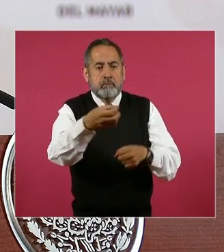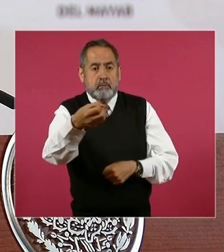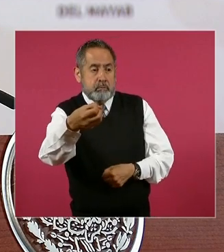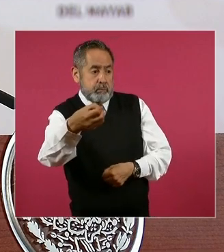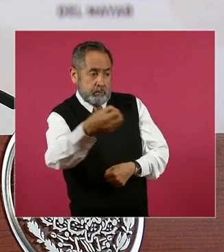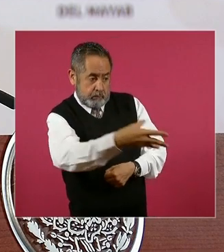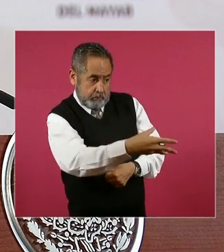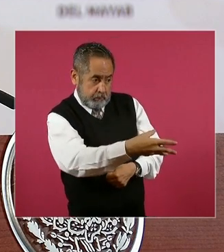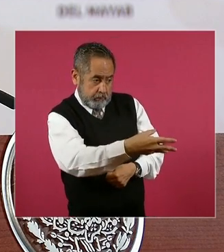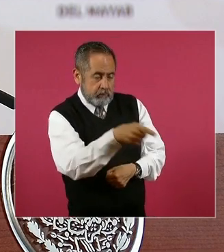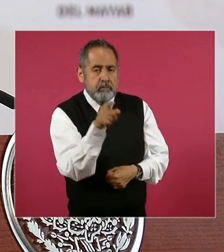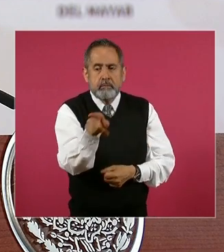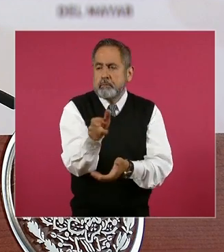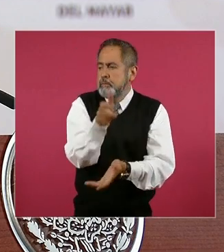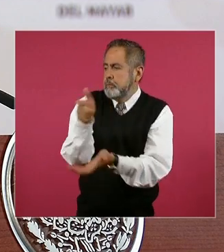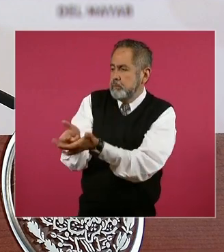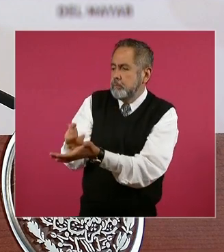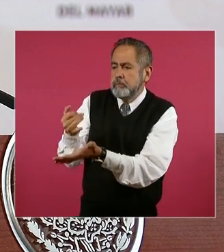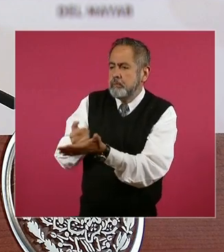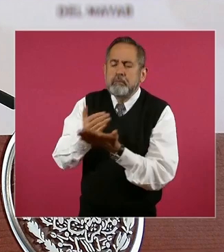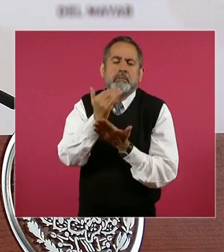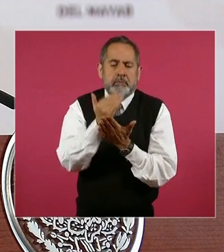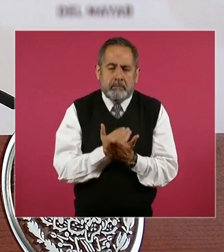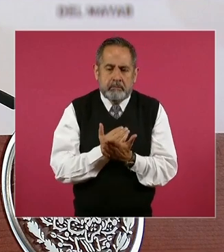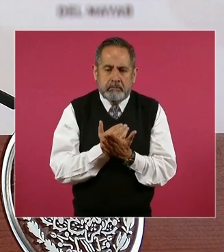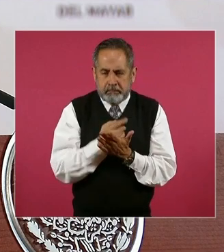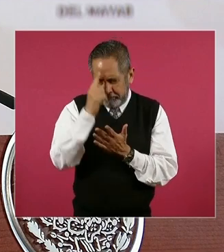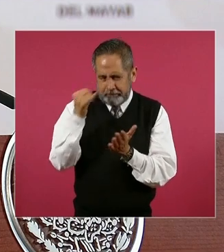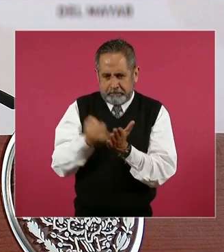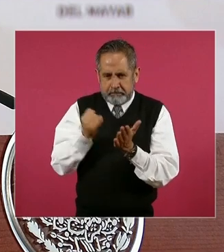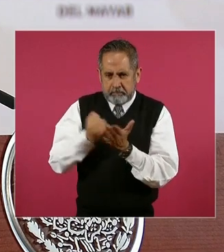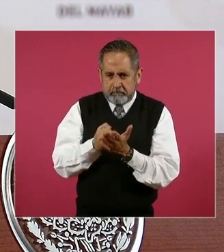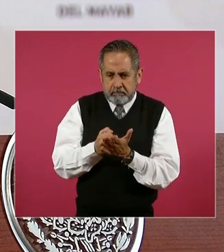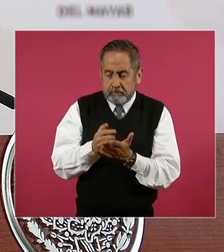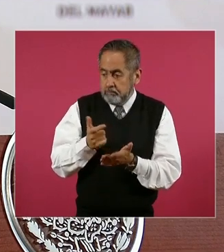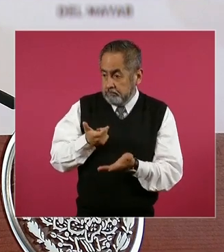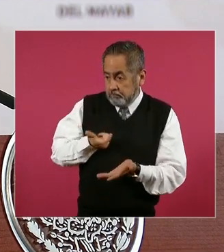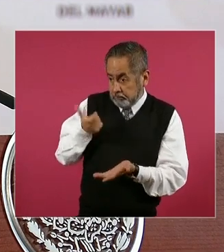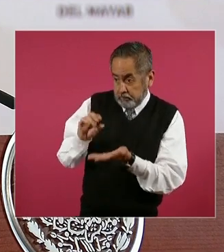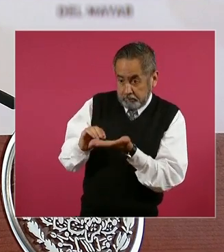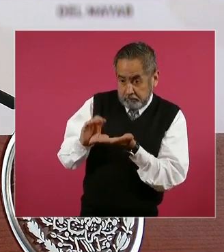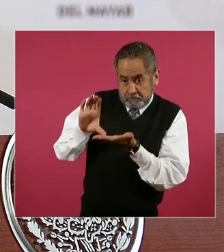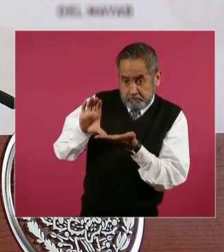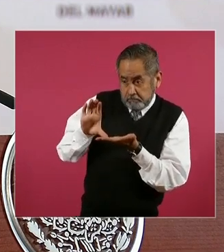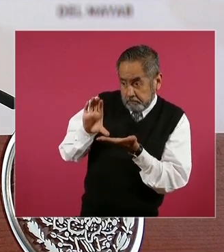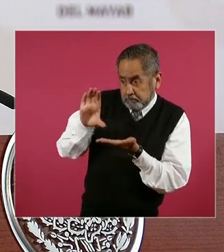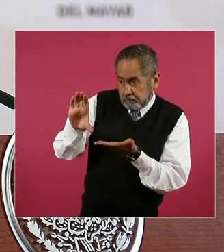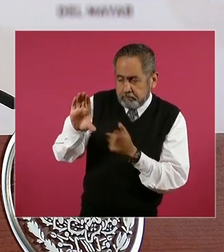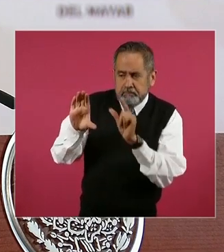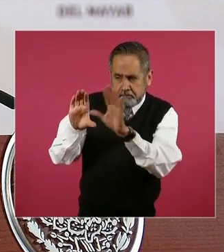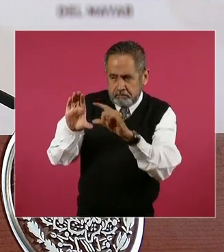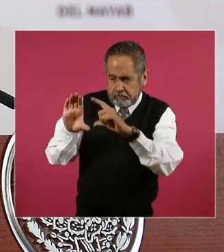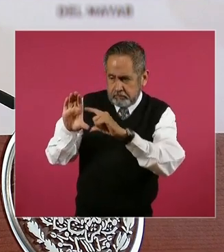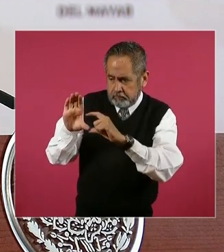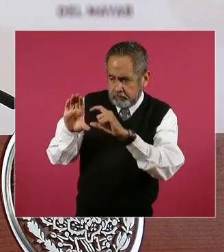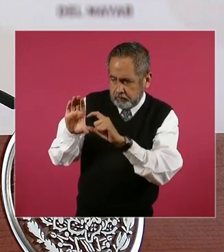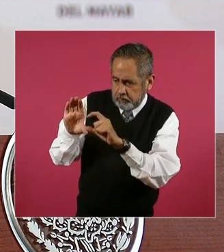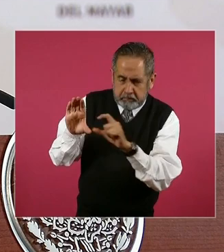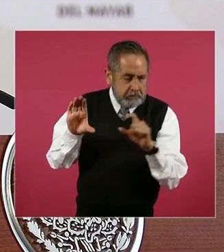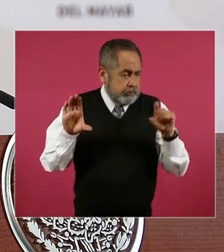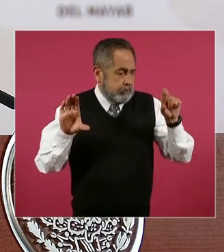deducen para efectos Fiscales en las declaraciones de las empresas y de